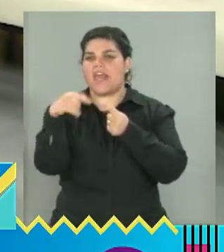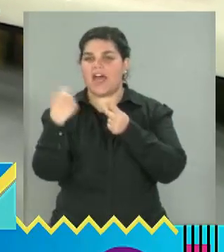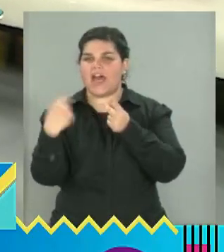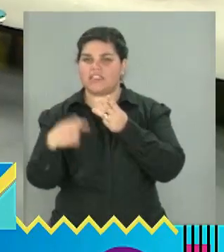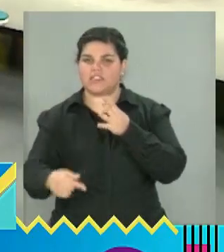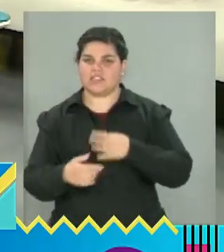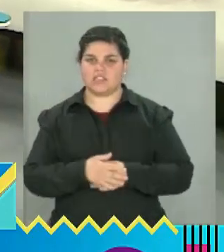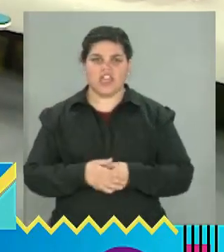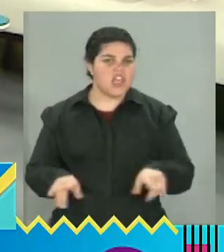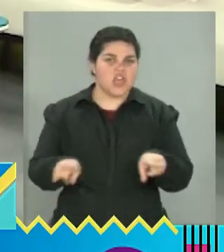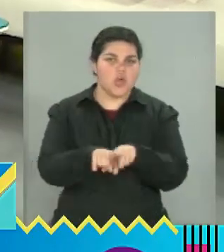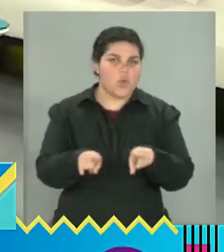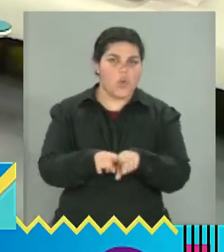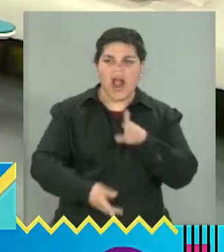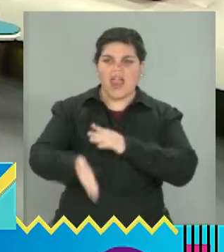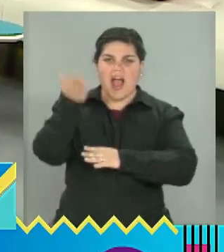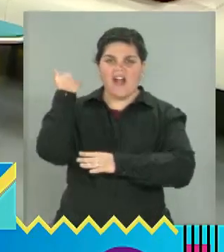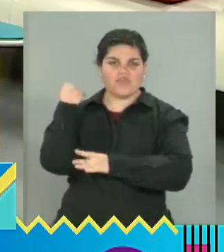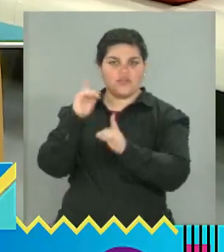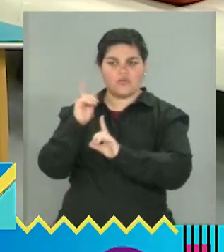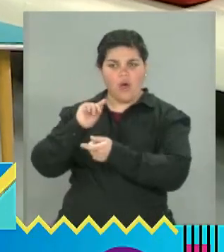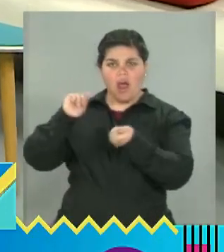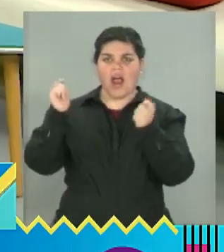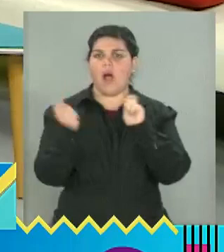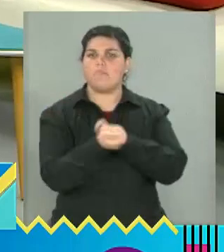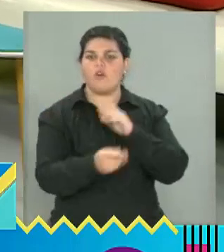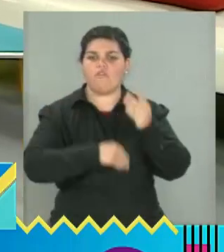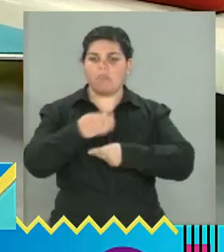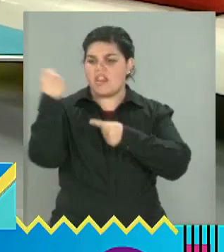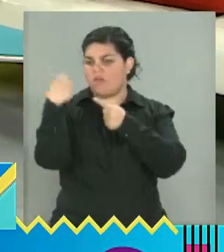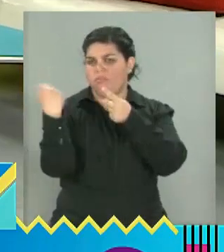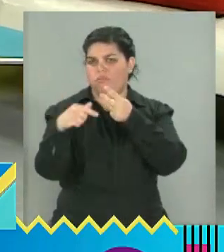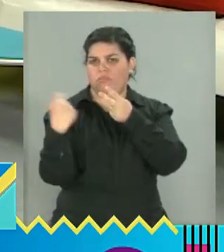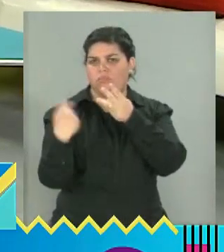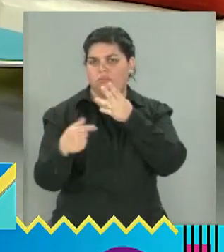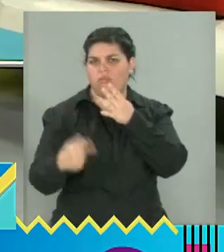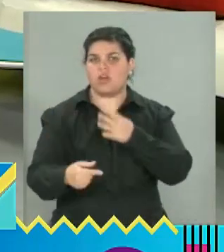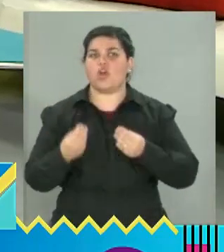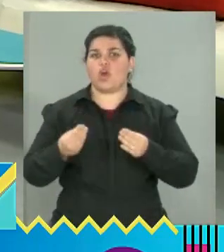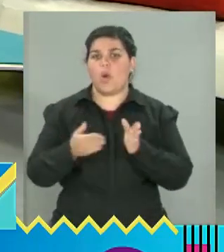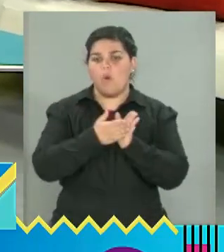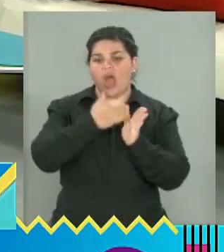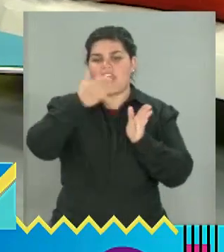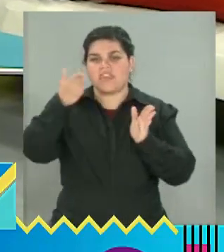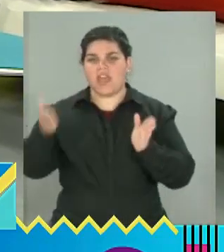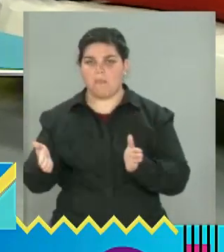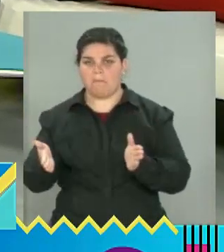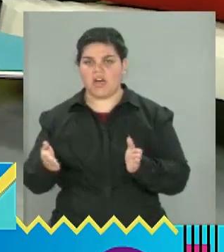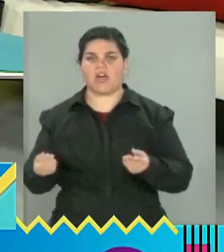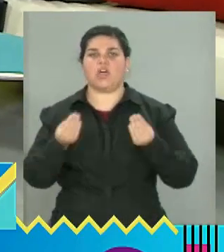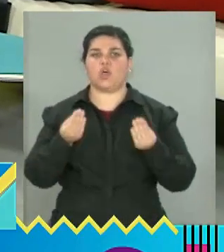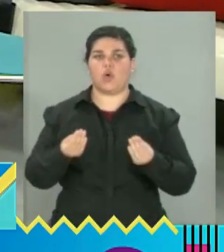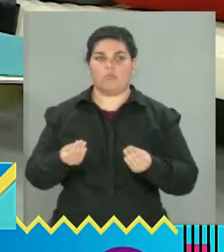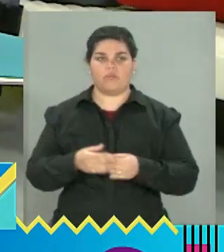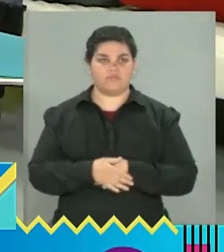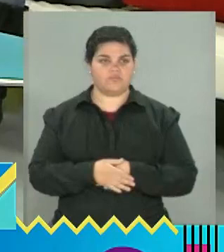marcos convencionales que tenemos de qué debe pasar y cómo debe pasar en esta etapa del desarrollo de la vida de una persona. No es en